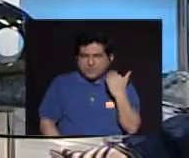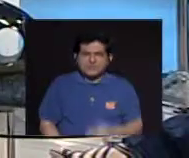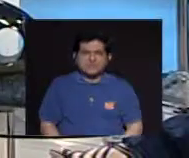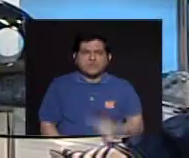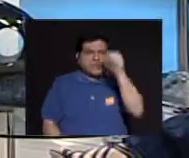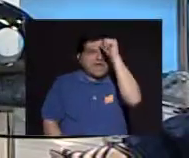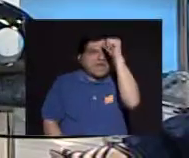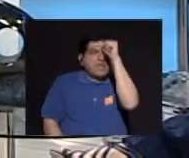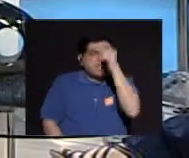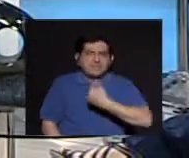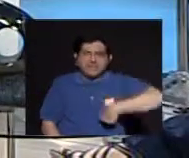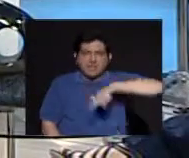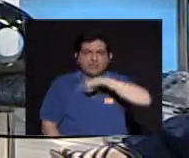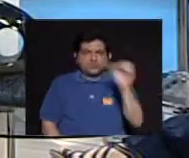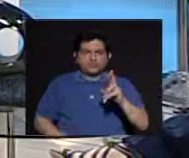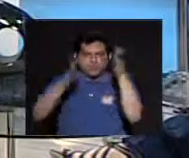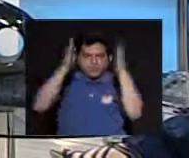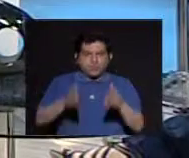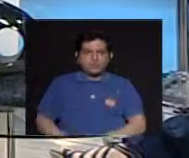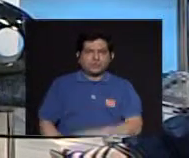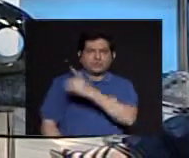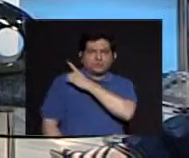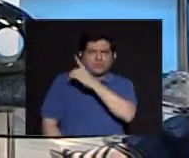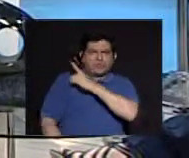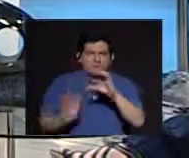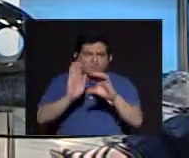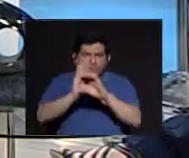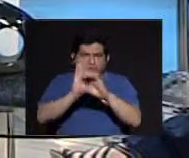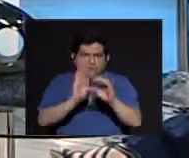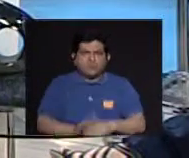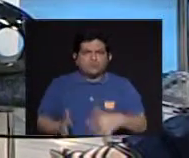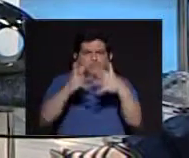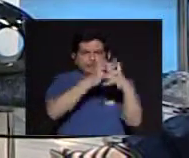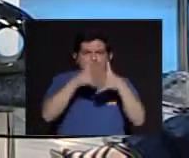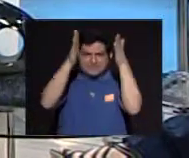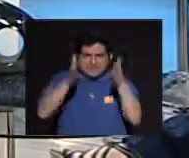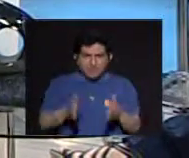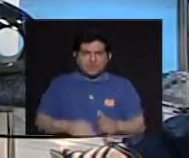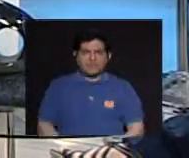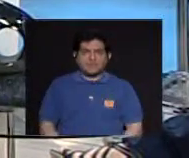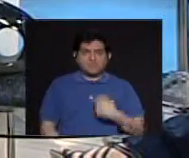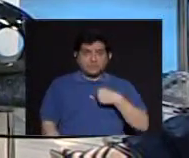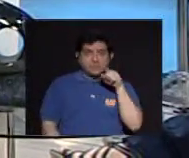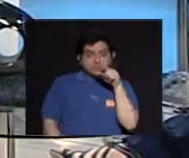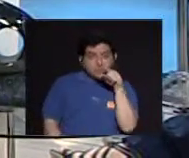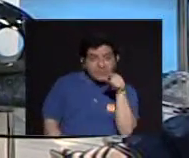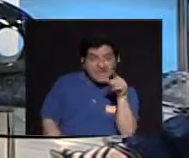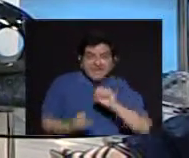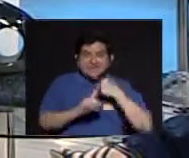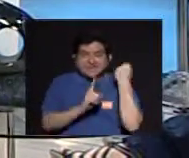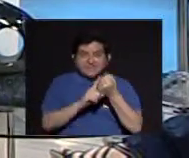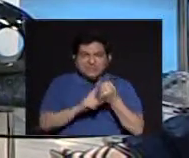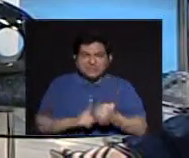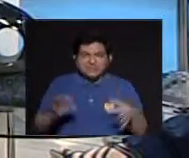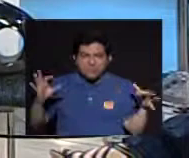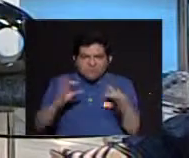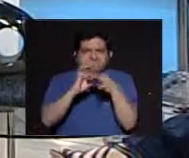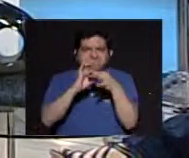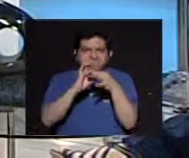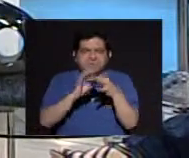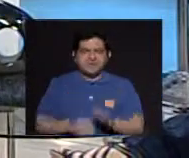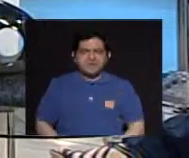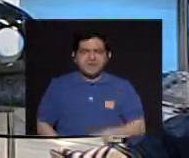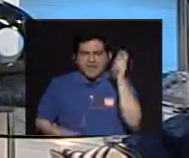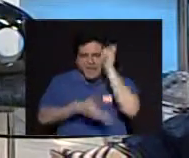de sonido y editora de India, nosotras de Costa Rica, el director de foto y la directora eran de Estados Unidos. Entonces yo me guindé de